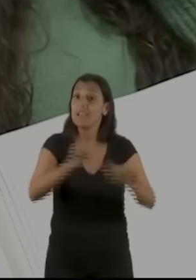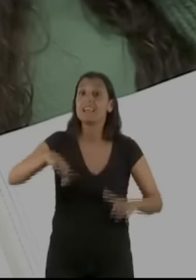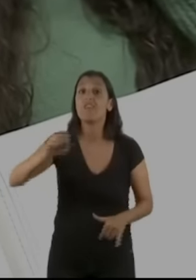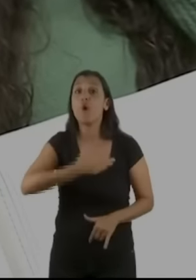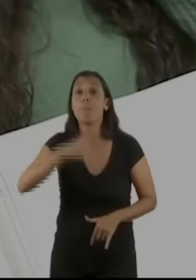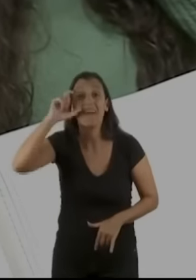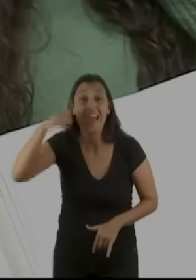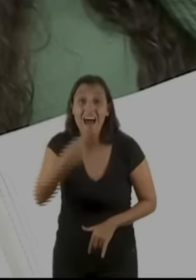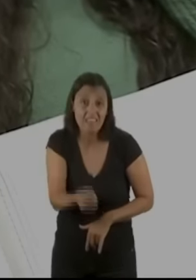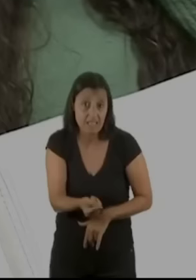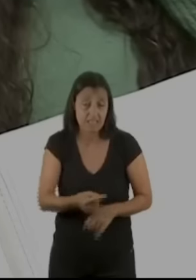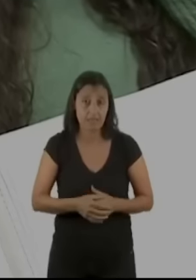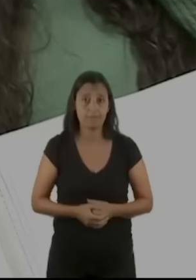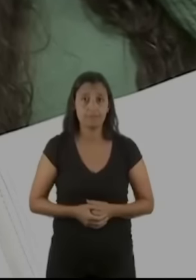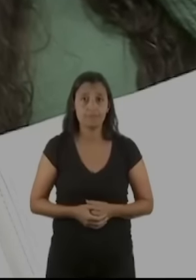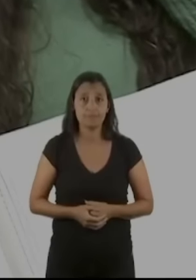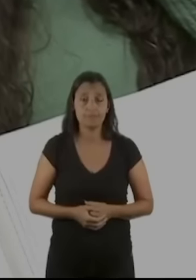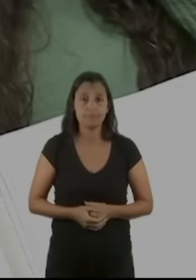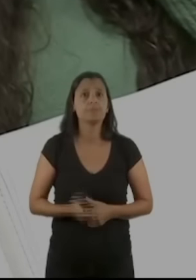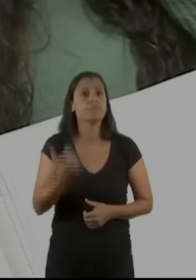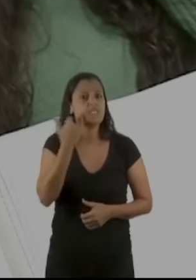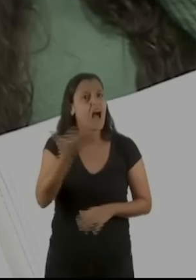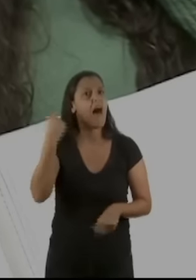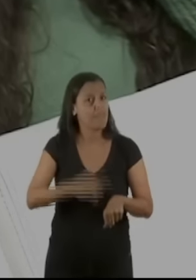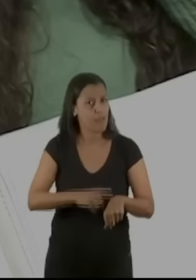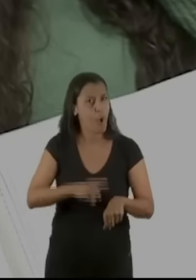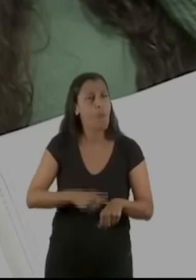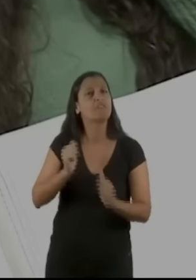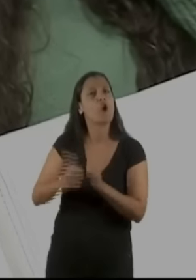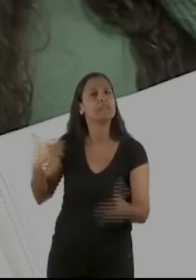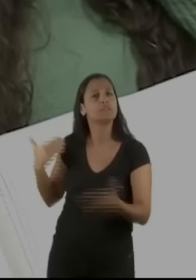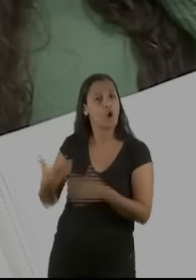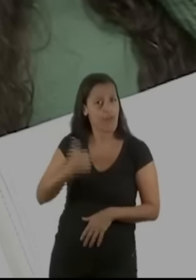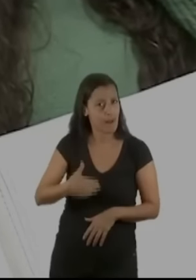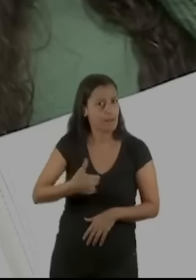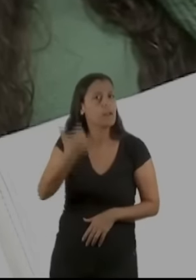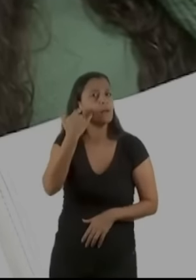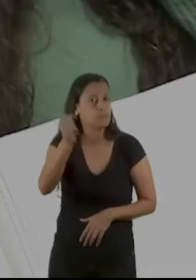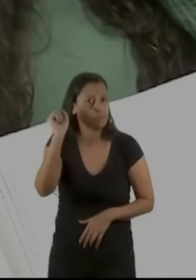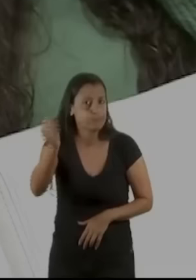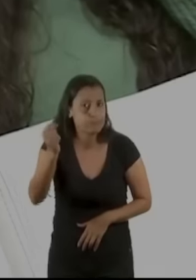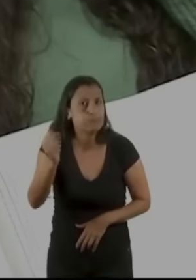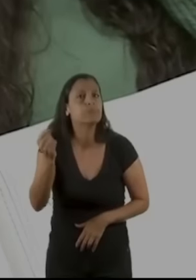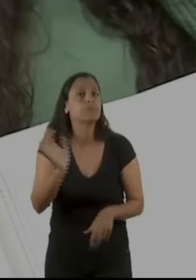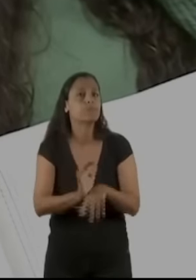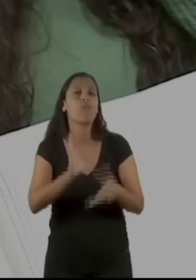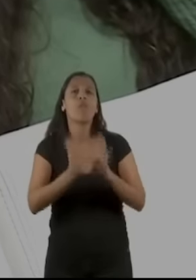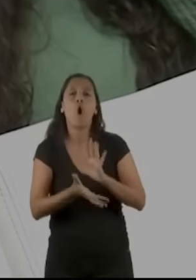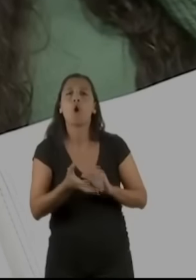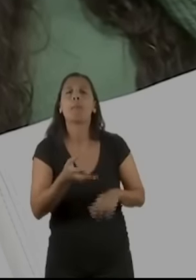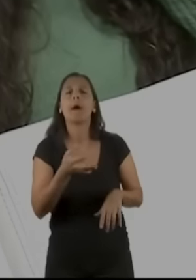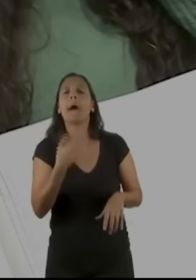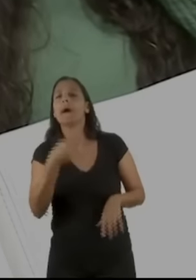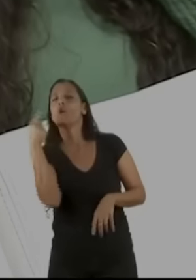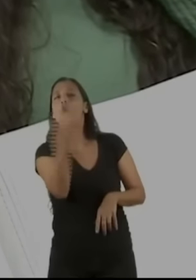Incluso si bien ha sucedido en otros momentos de la historia del país que que se ha buscado que o se ha